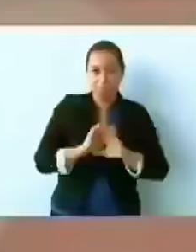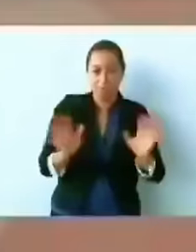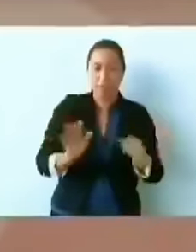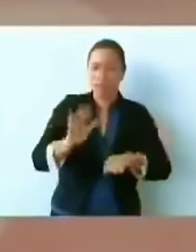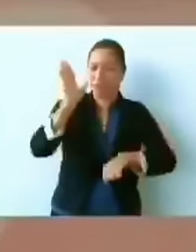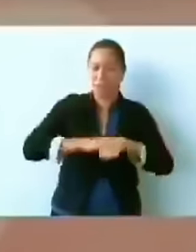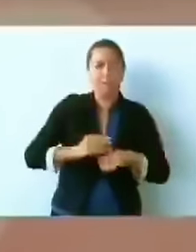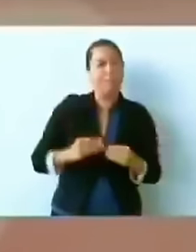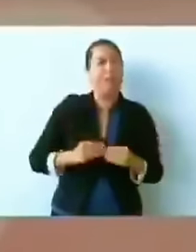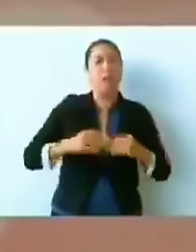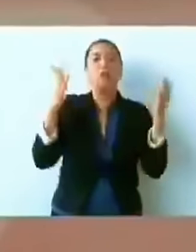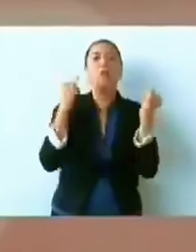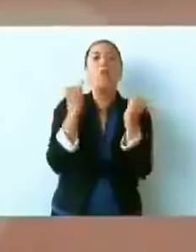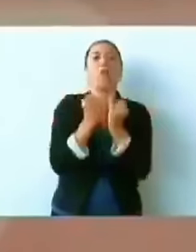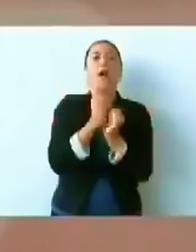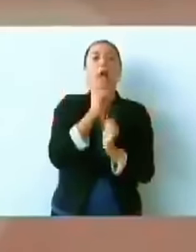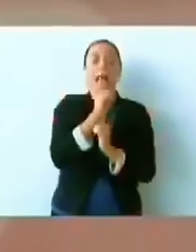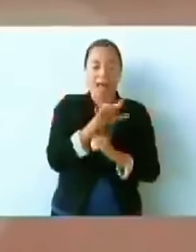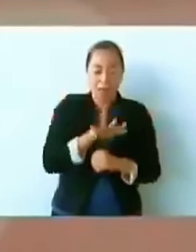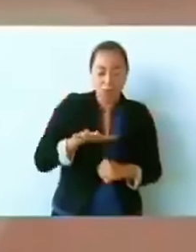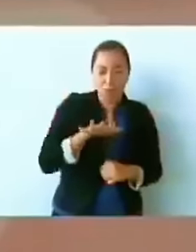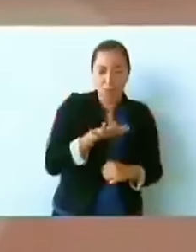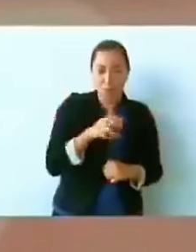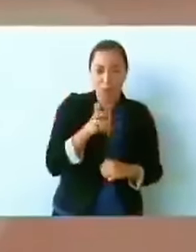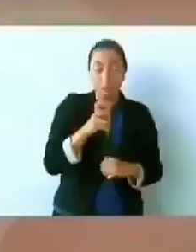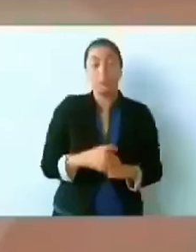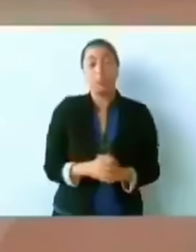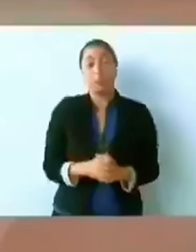van, de todas maneras.